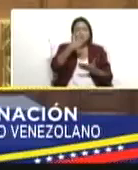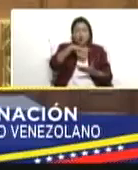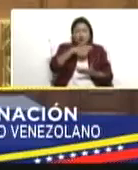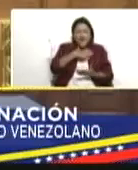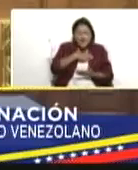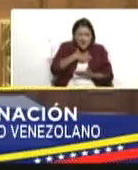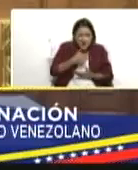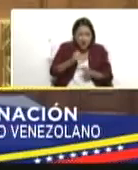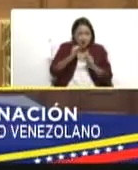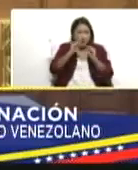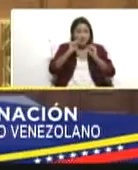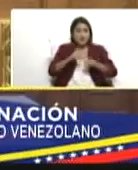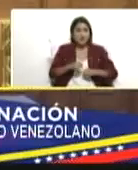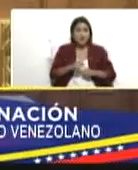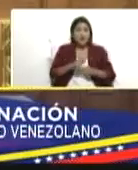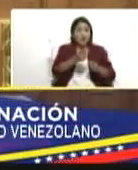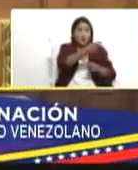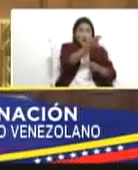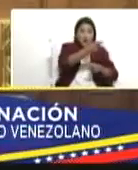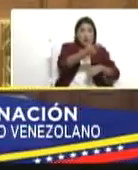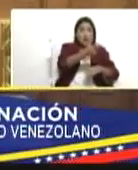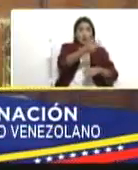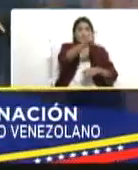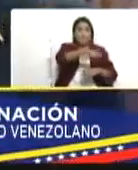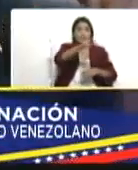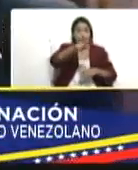tería Castro soteldo